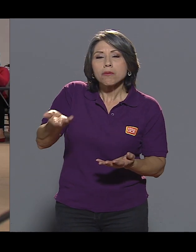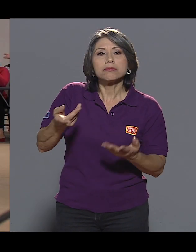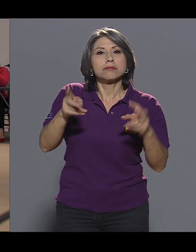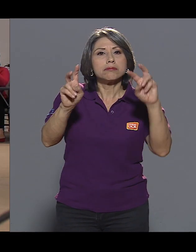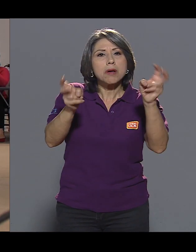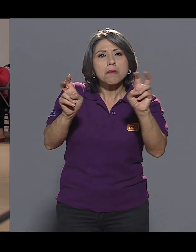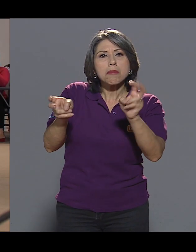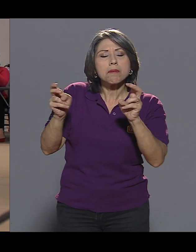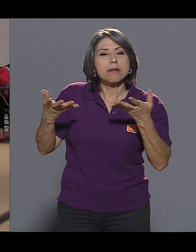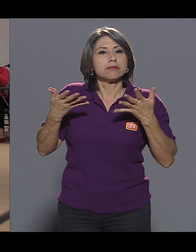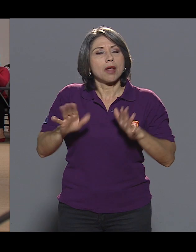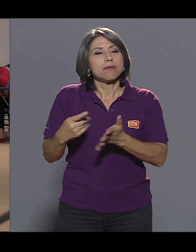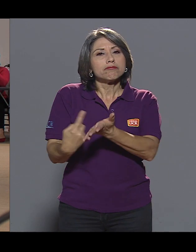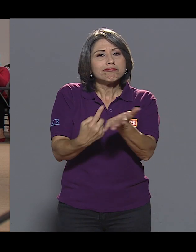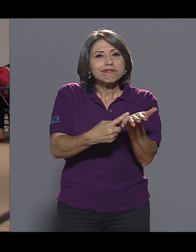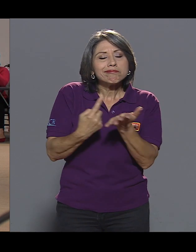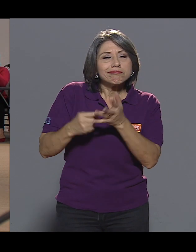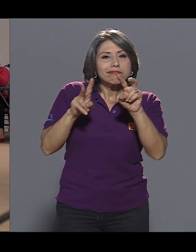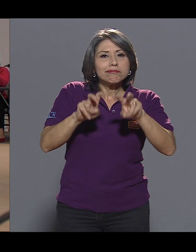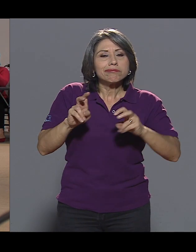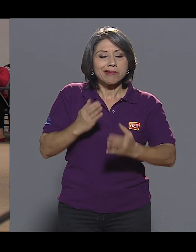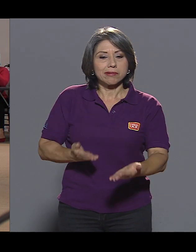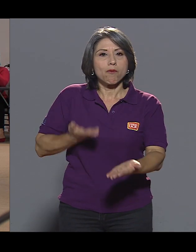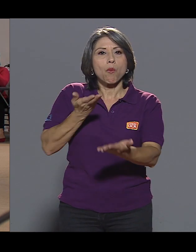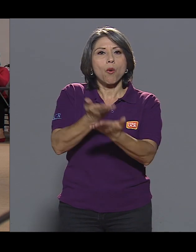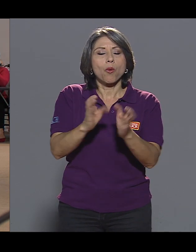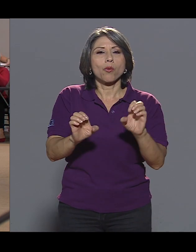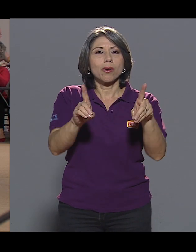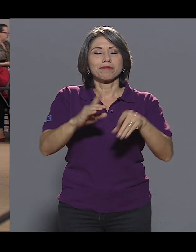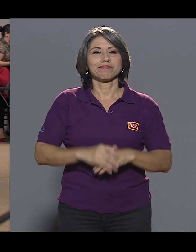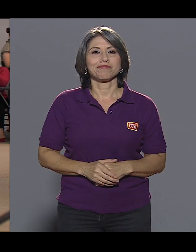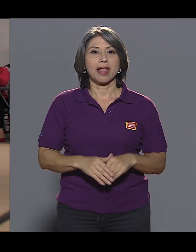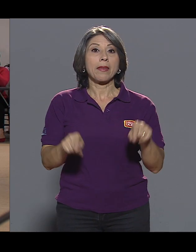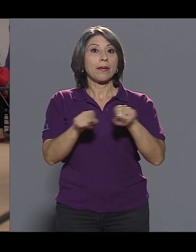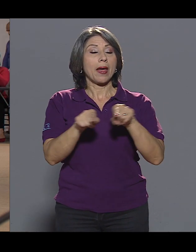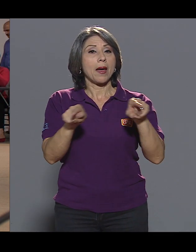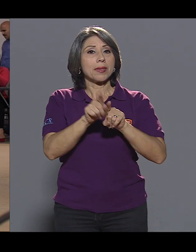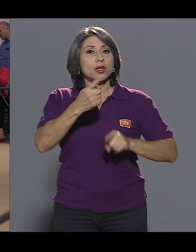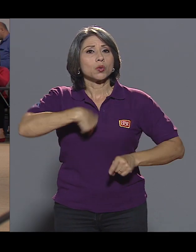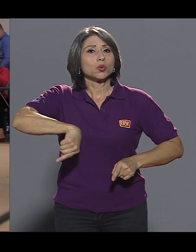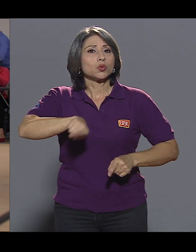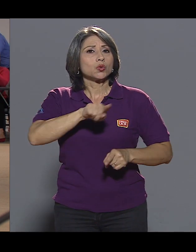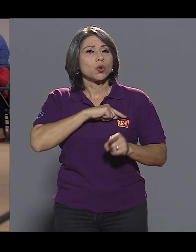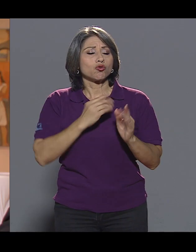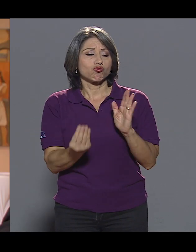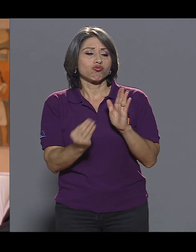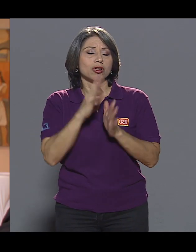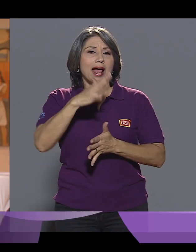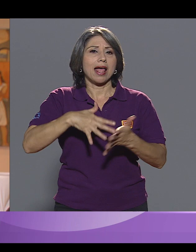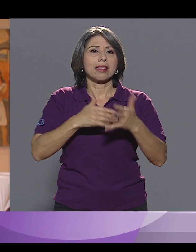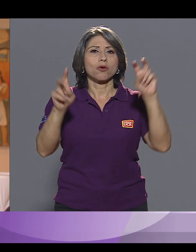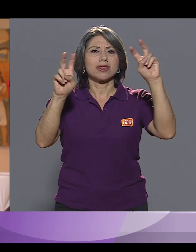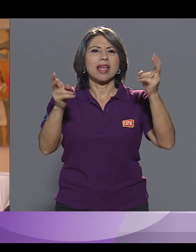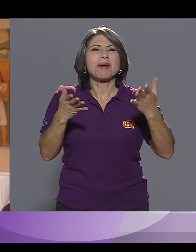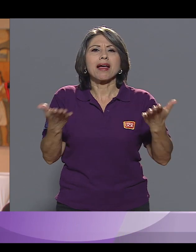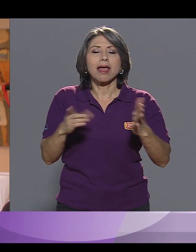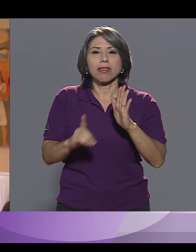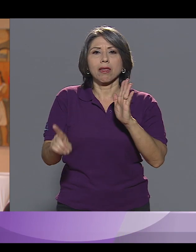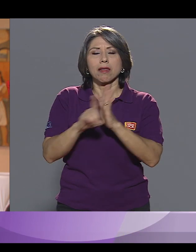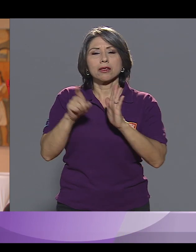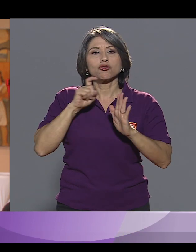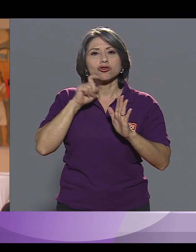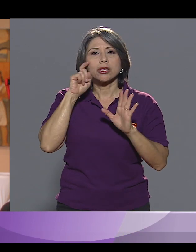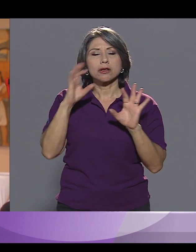como parte, digamos, de esta propuesta formativa. Un tema que también pusimos en la agenda son los derechos sexuales y reproductivos de